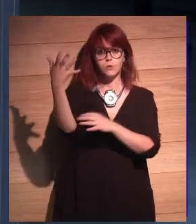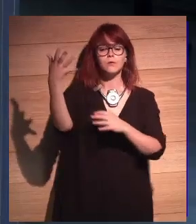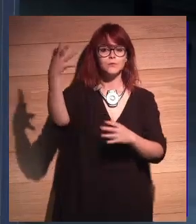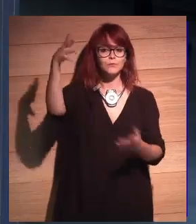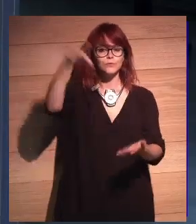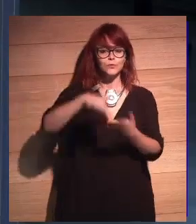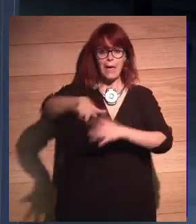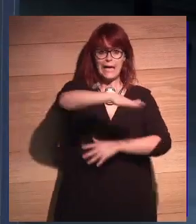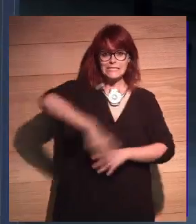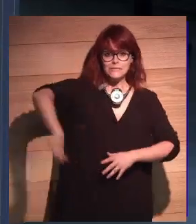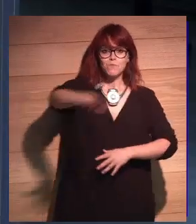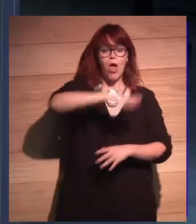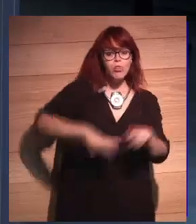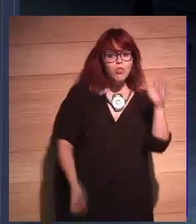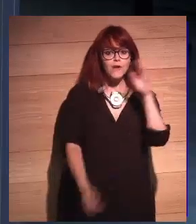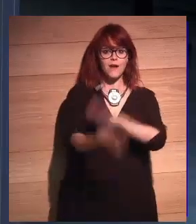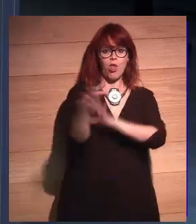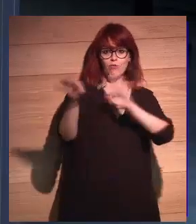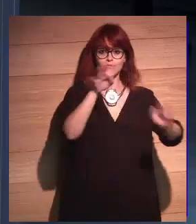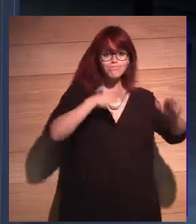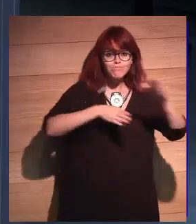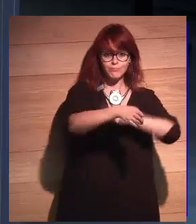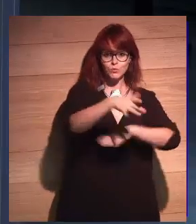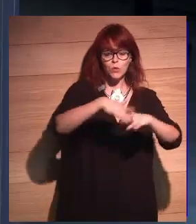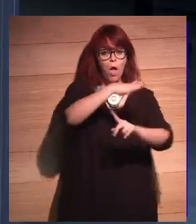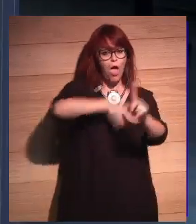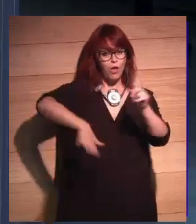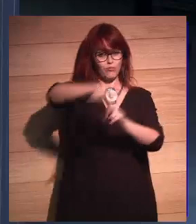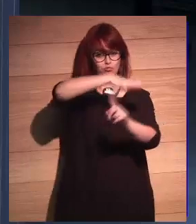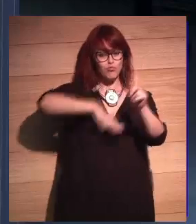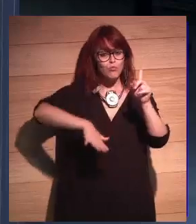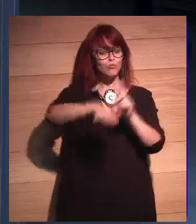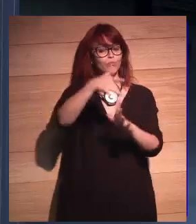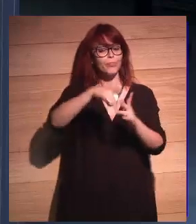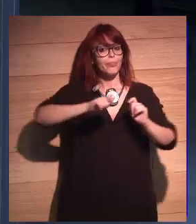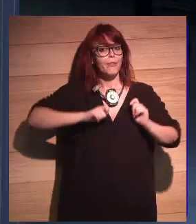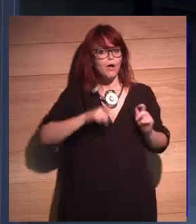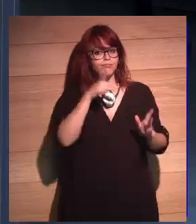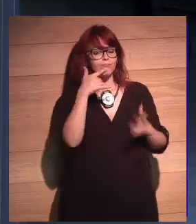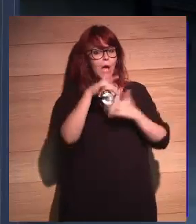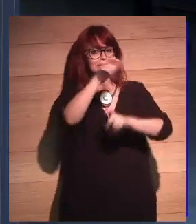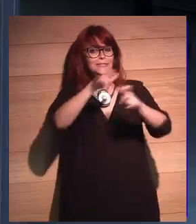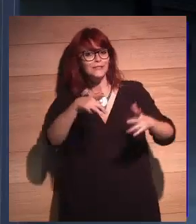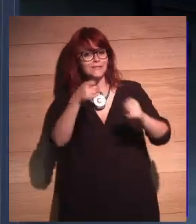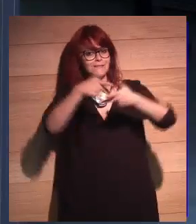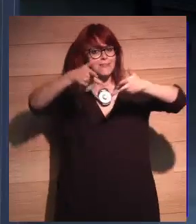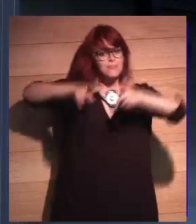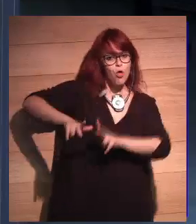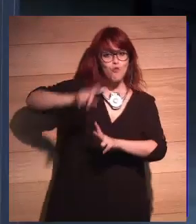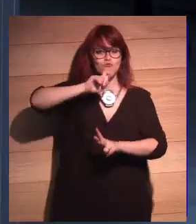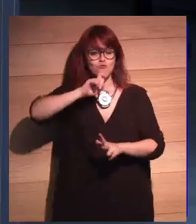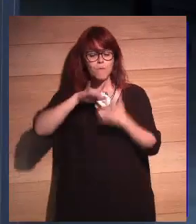este espacio creado, todas las cosas que nos rodean, es decir, donde estamos sentados, la pantalla que estamos